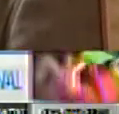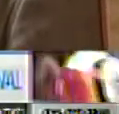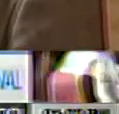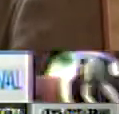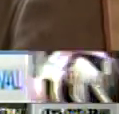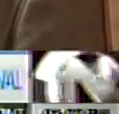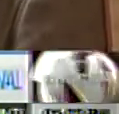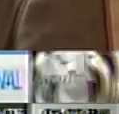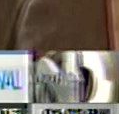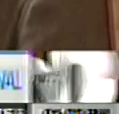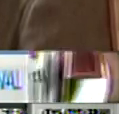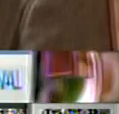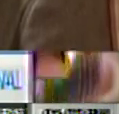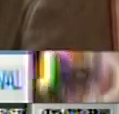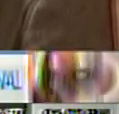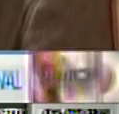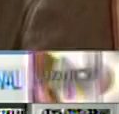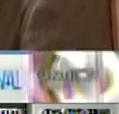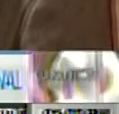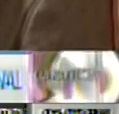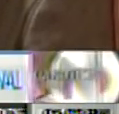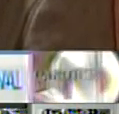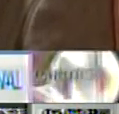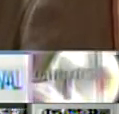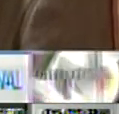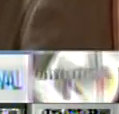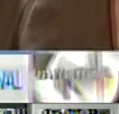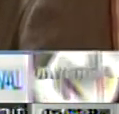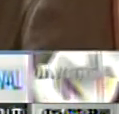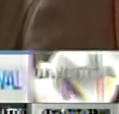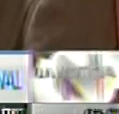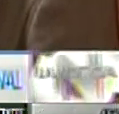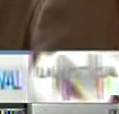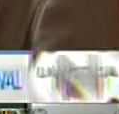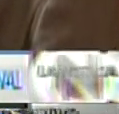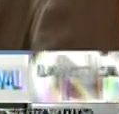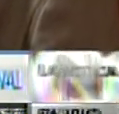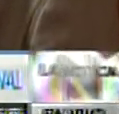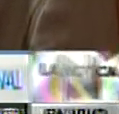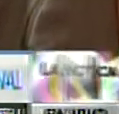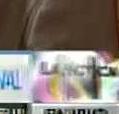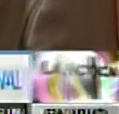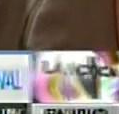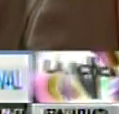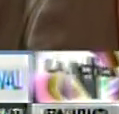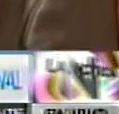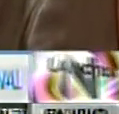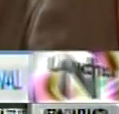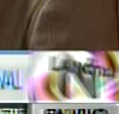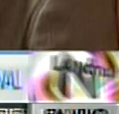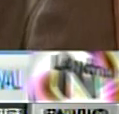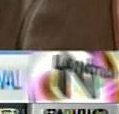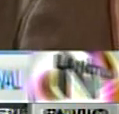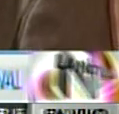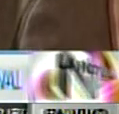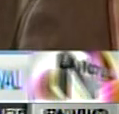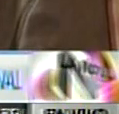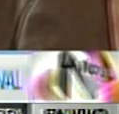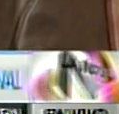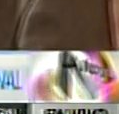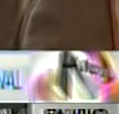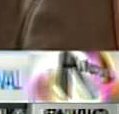comunicación internacionales han hablado de que hay una presión sobre la administración Trump, cartas